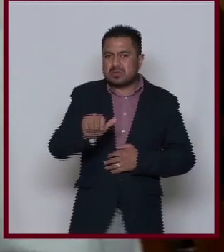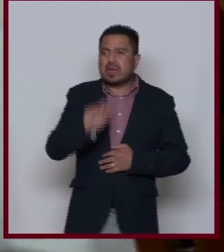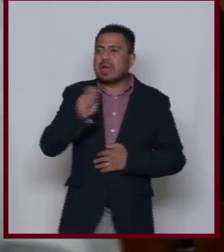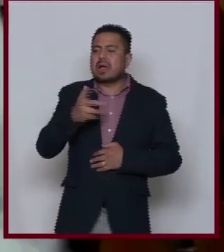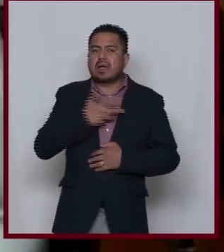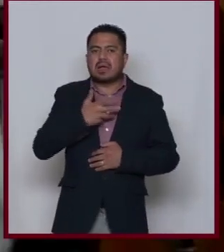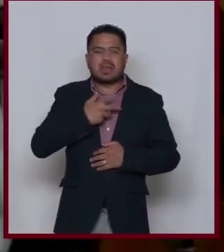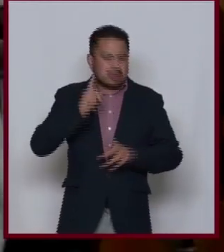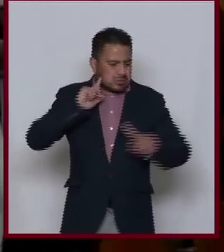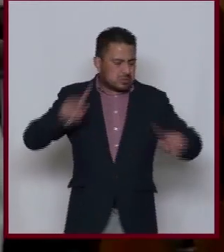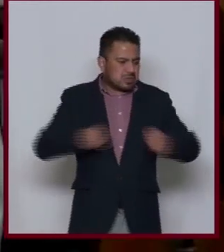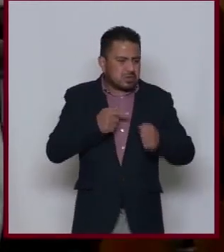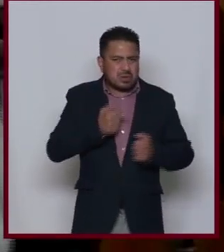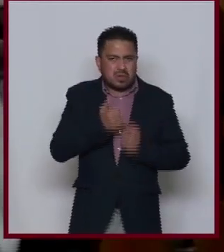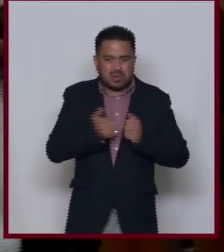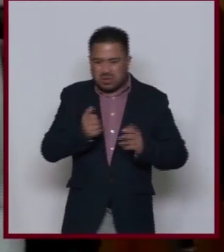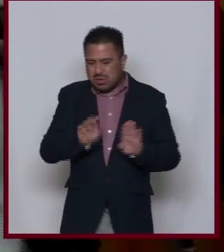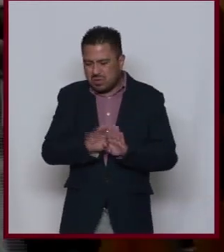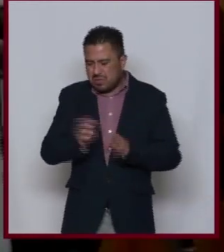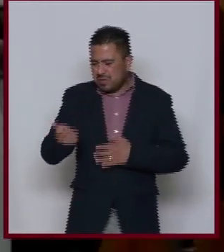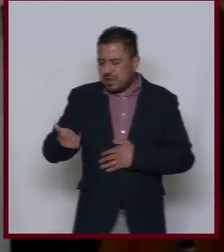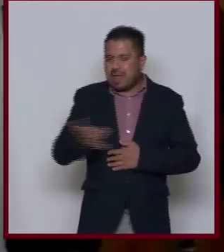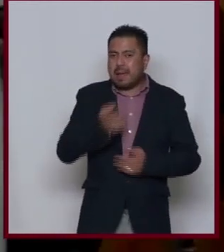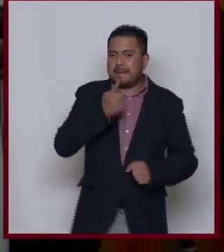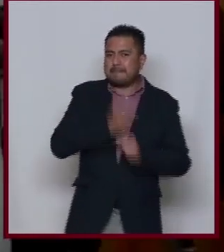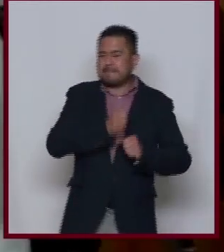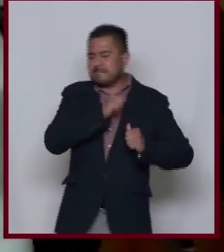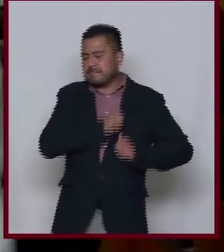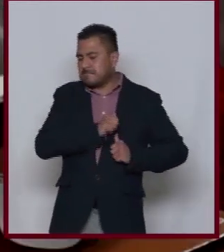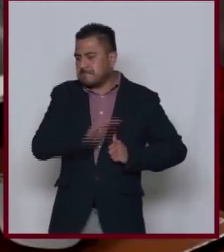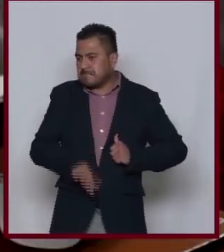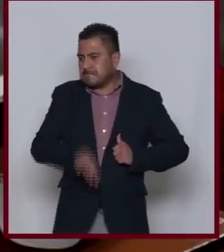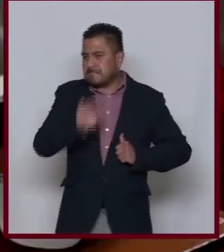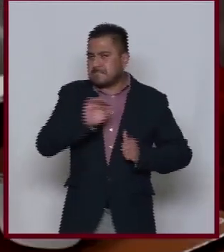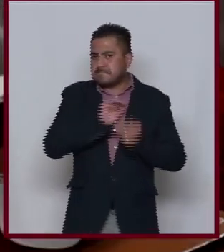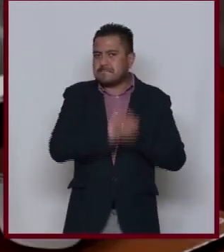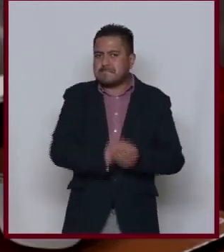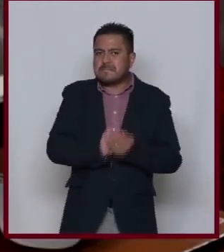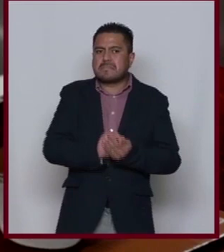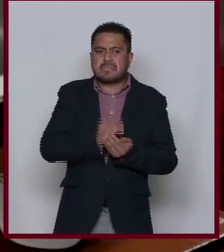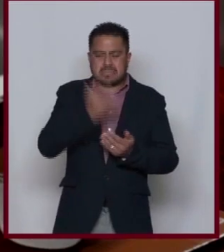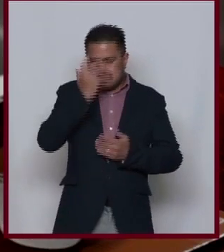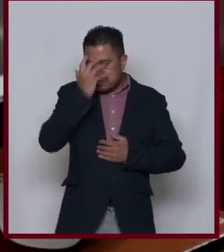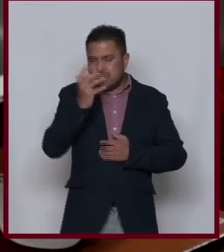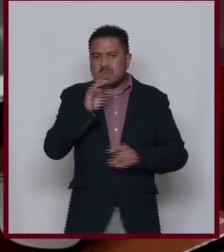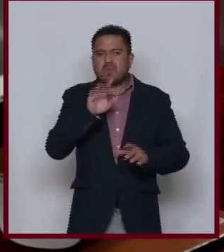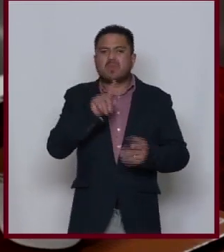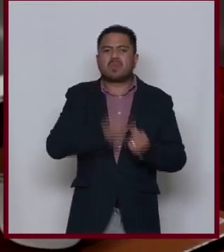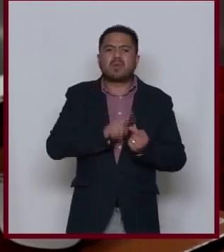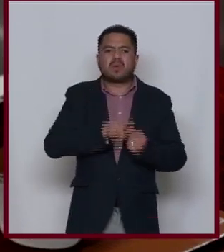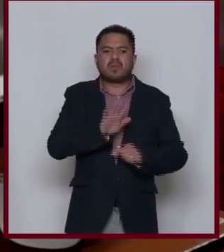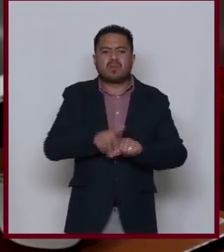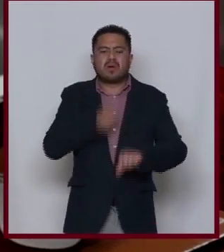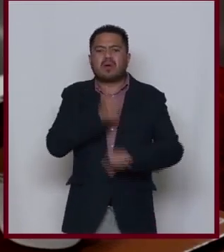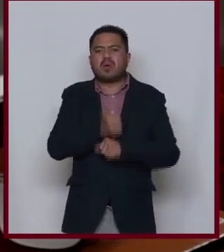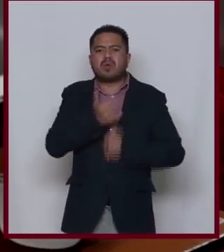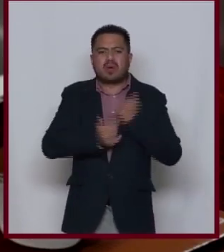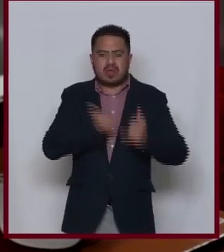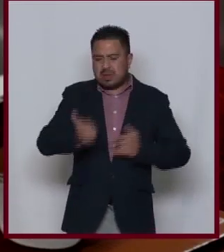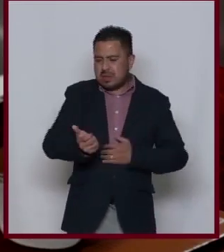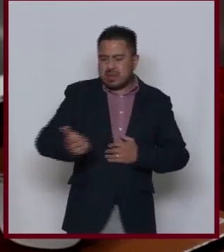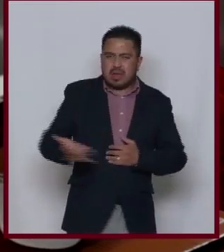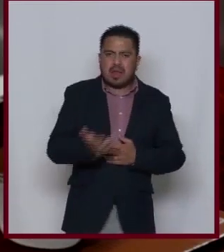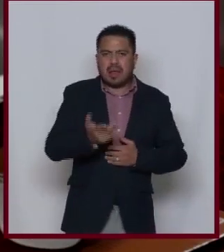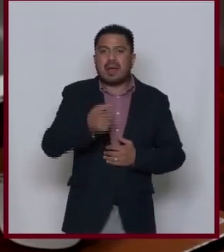una sonata que se juega a los dados. Es el primer juego de azar muy serio donde pones la partitura, juegas a los dados